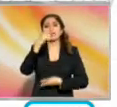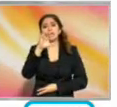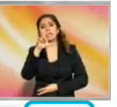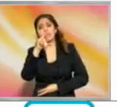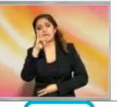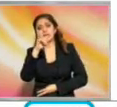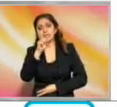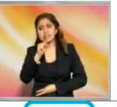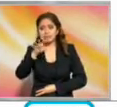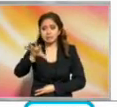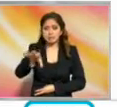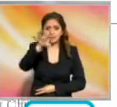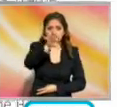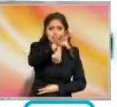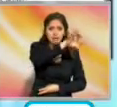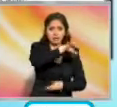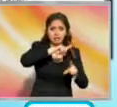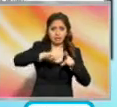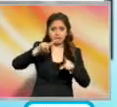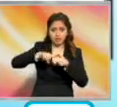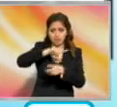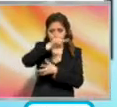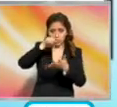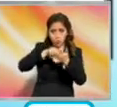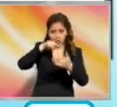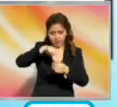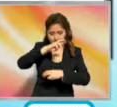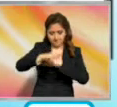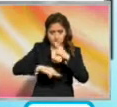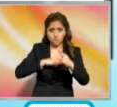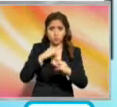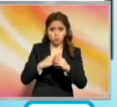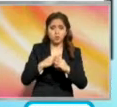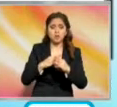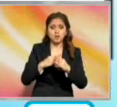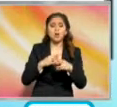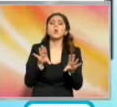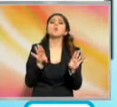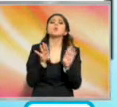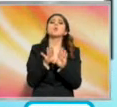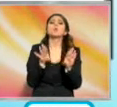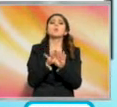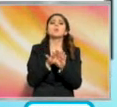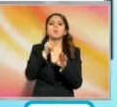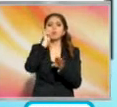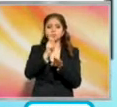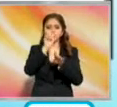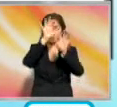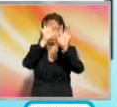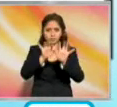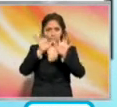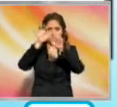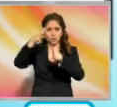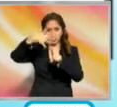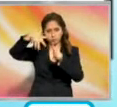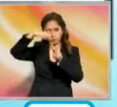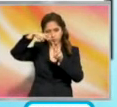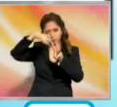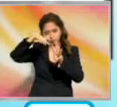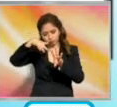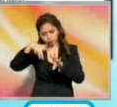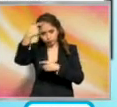regional, las crisis regionales en distintos lugares del planeta, que están muy bien representadas, digamos, a través de las búsquedas. Es muy